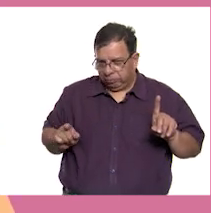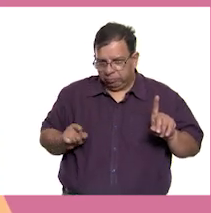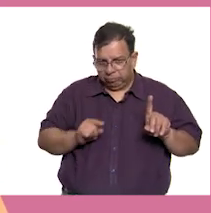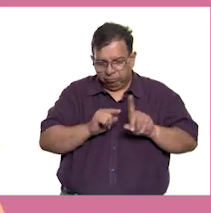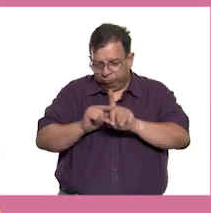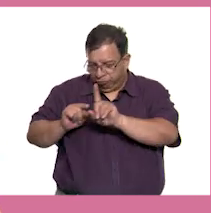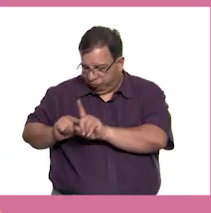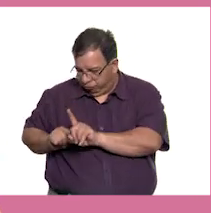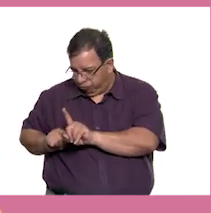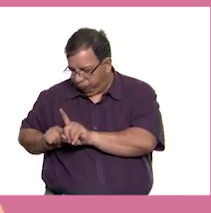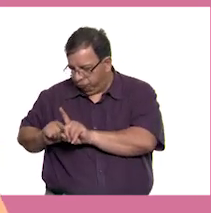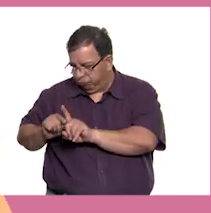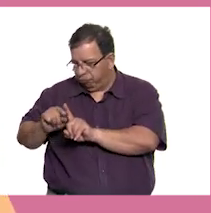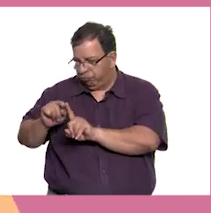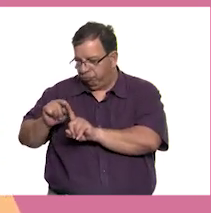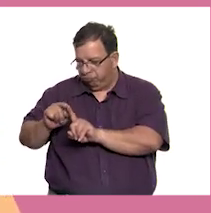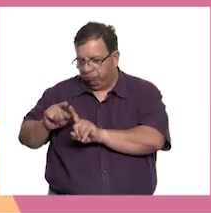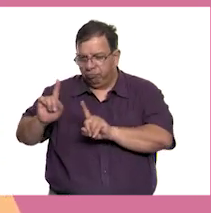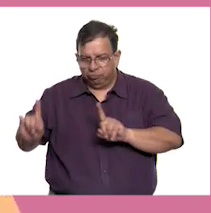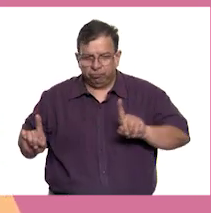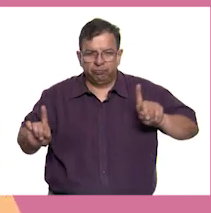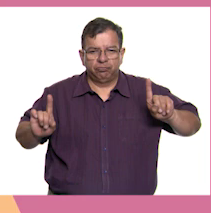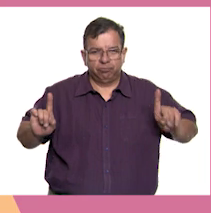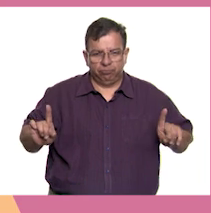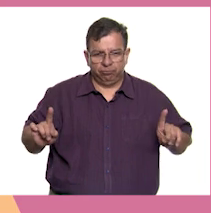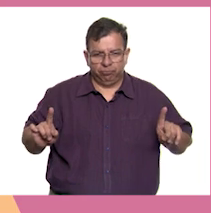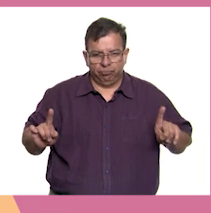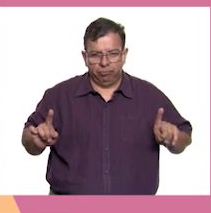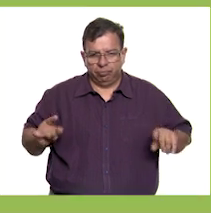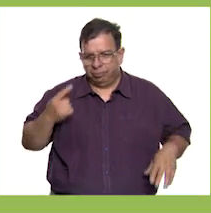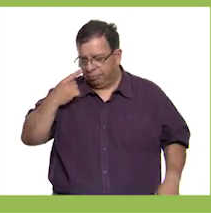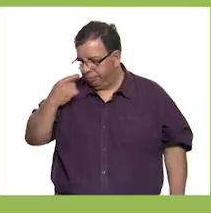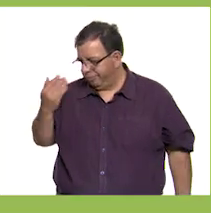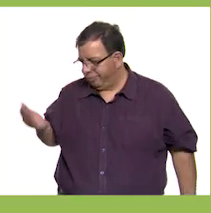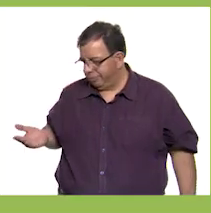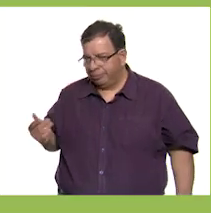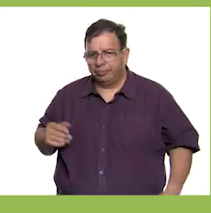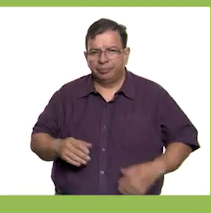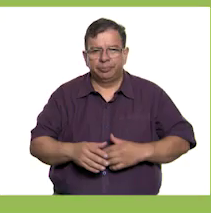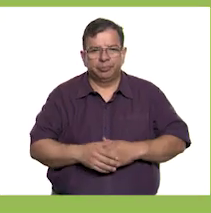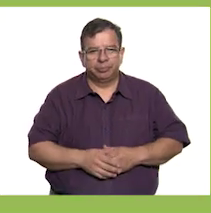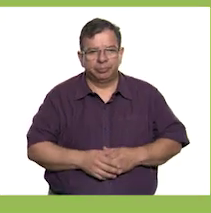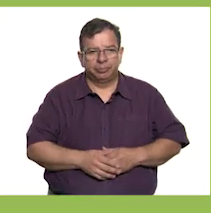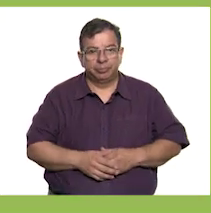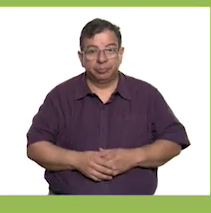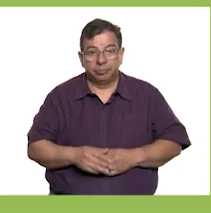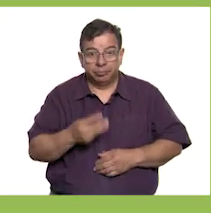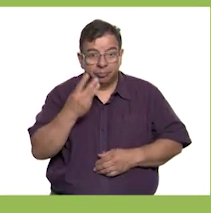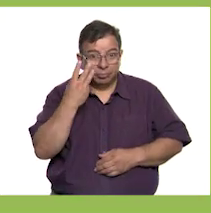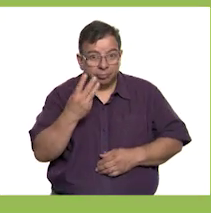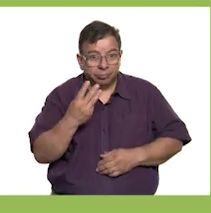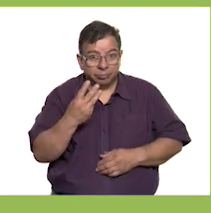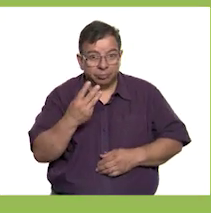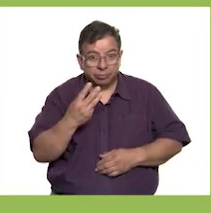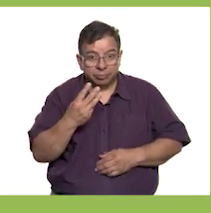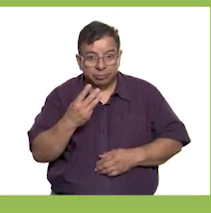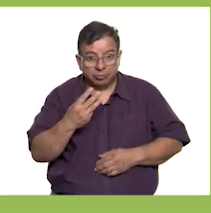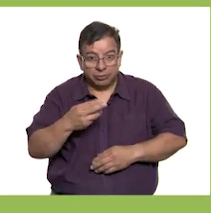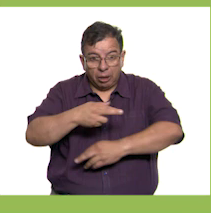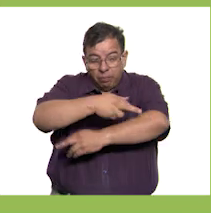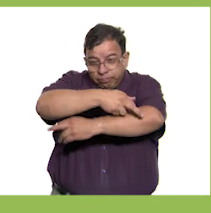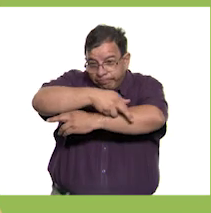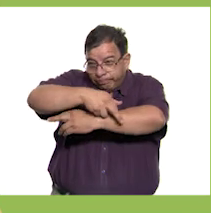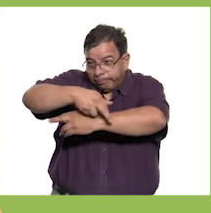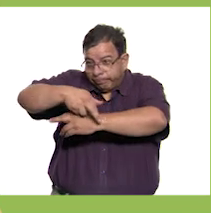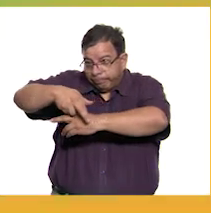arriba. Repite el paso anterior del otro lado de la playera. 3. Traza la línea